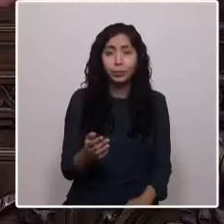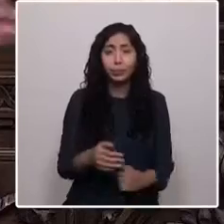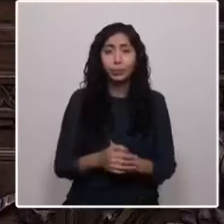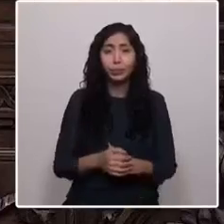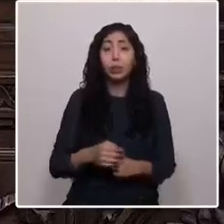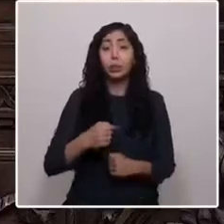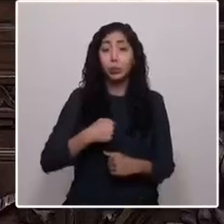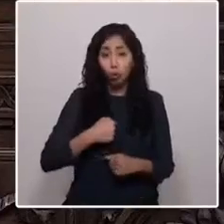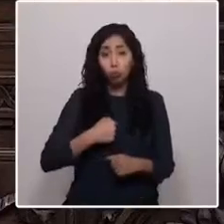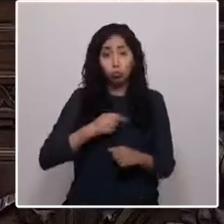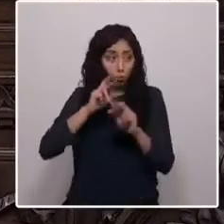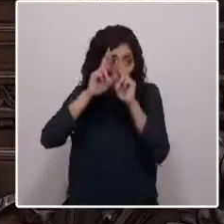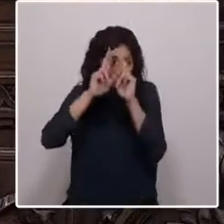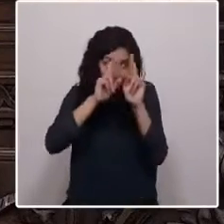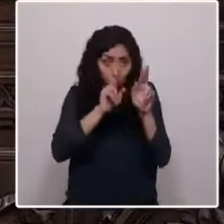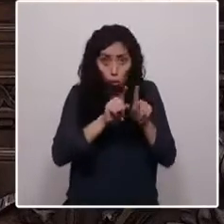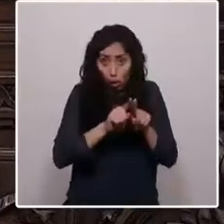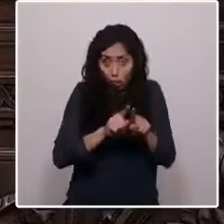a expresarlo.